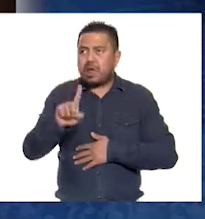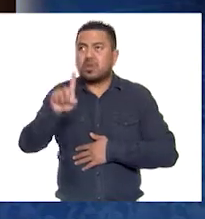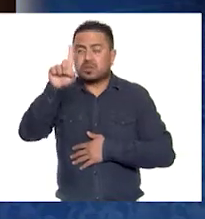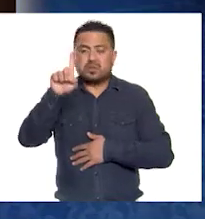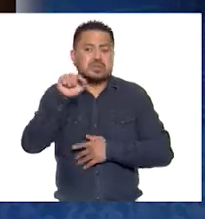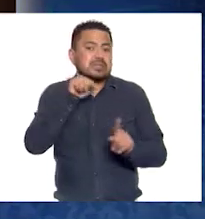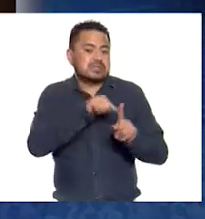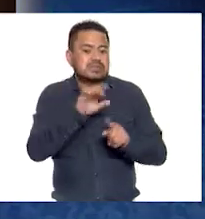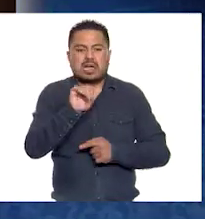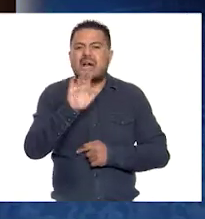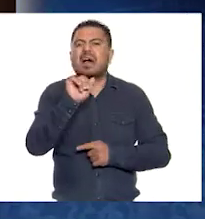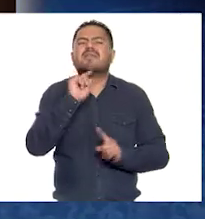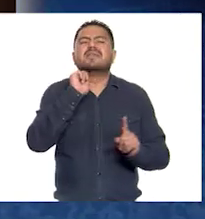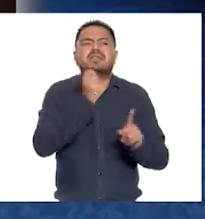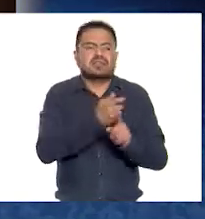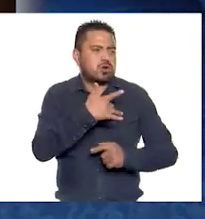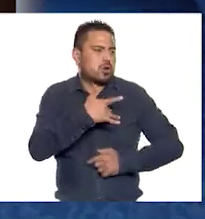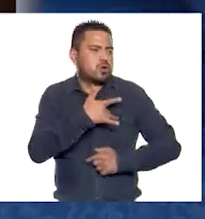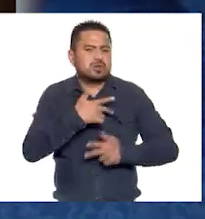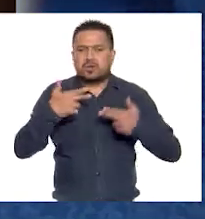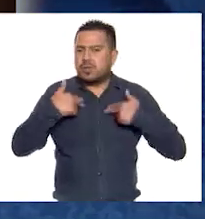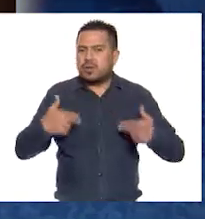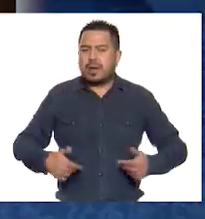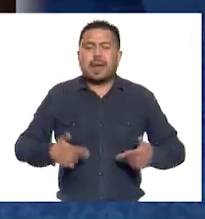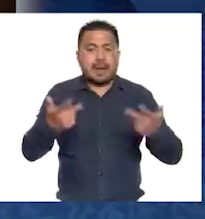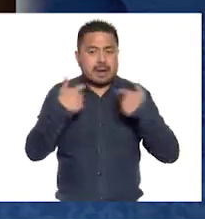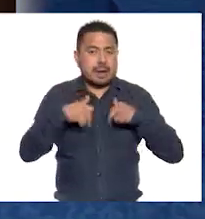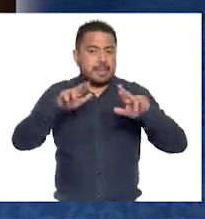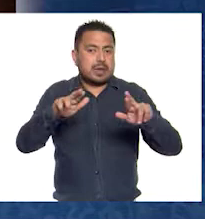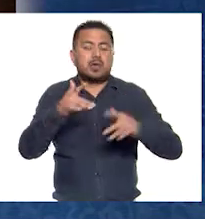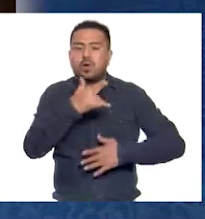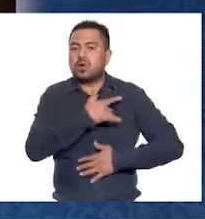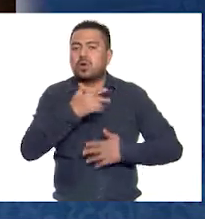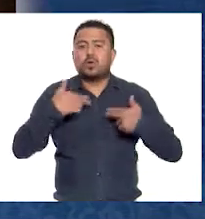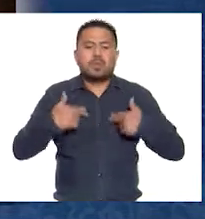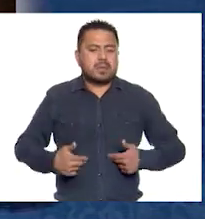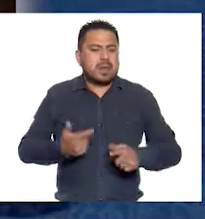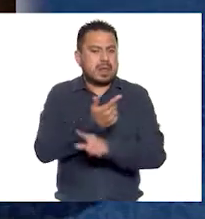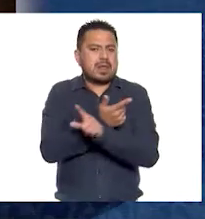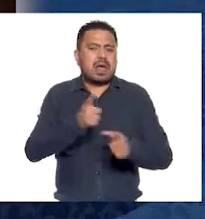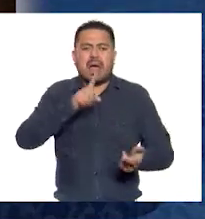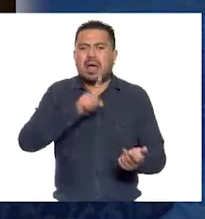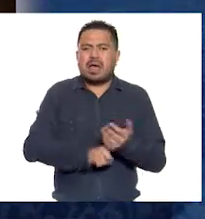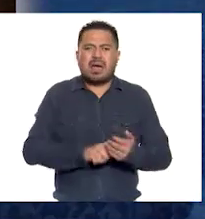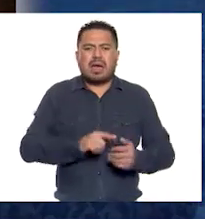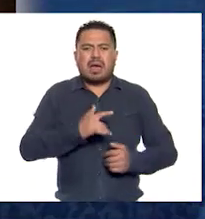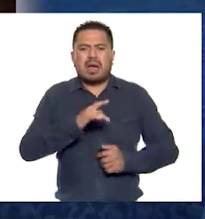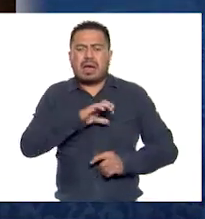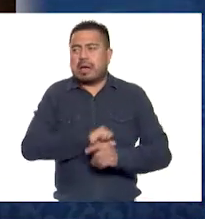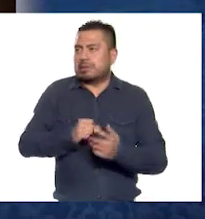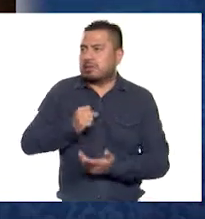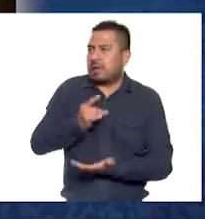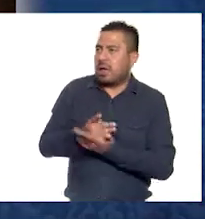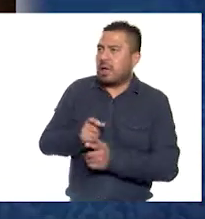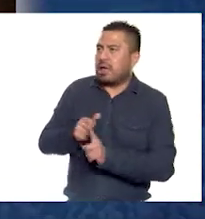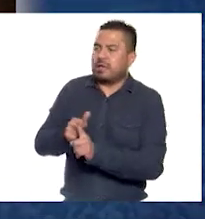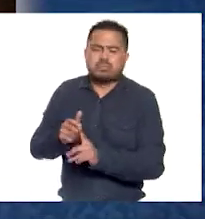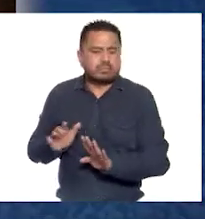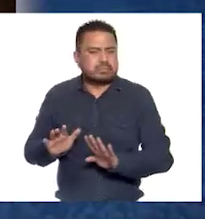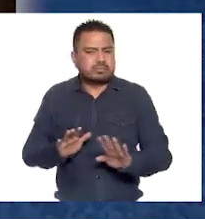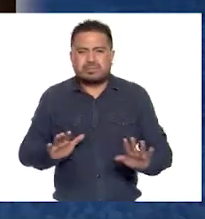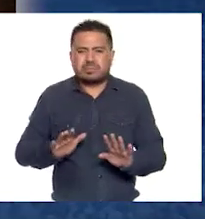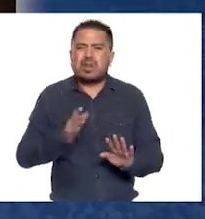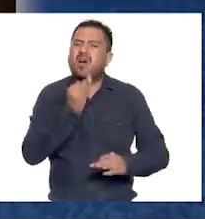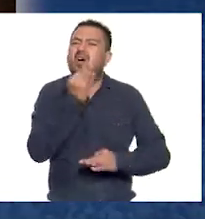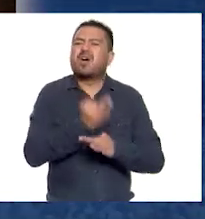Kaaba significa el corazón humano, representa el corazón humano libre de ídolos, que